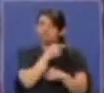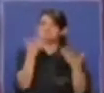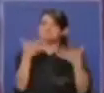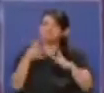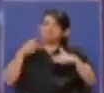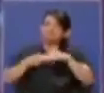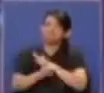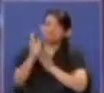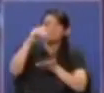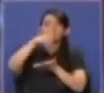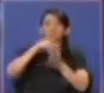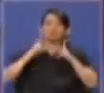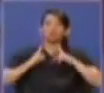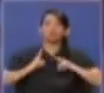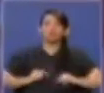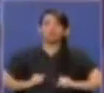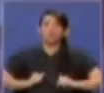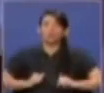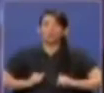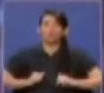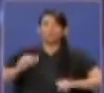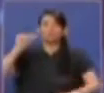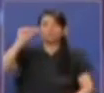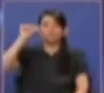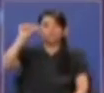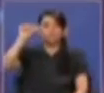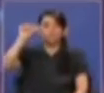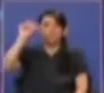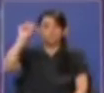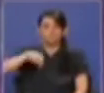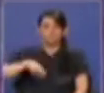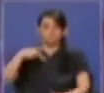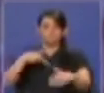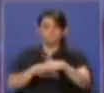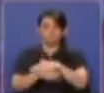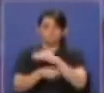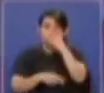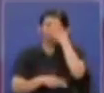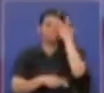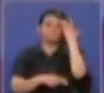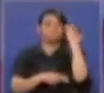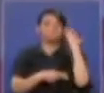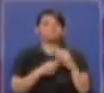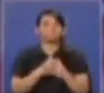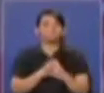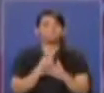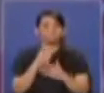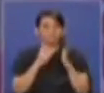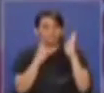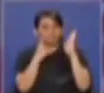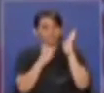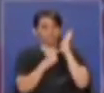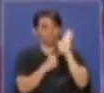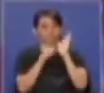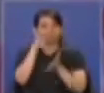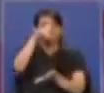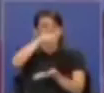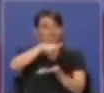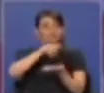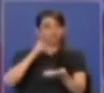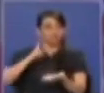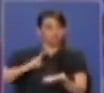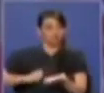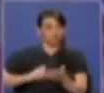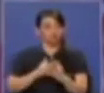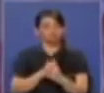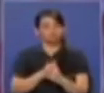imponente centro de salud tipo A. Tenemos imágenes del centro de salud.